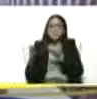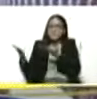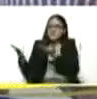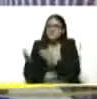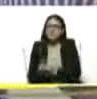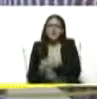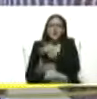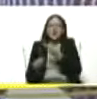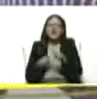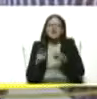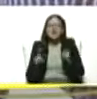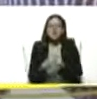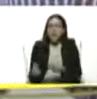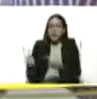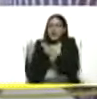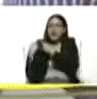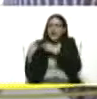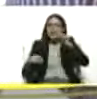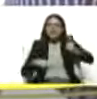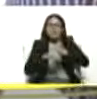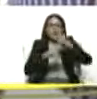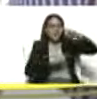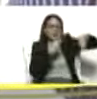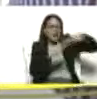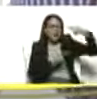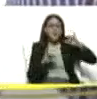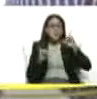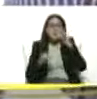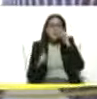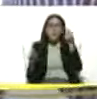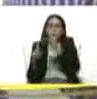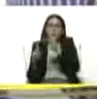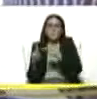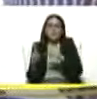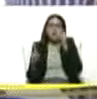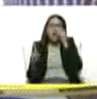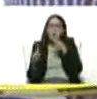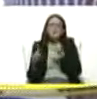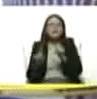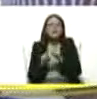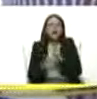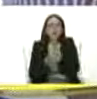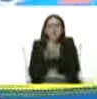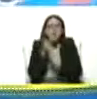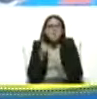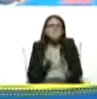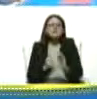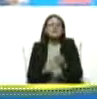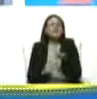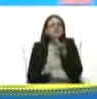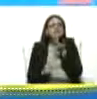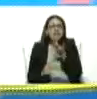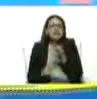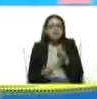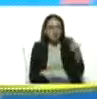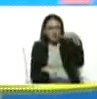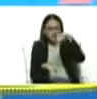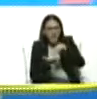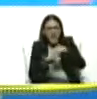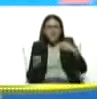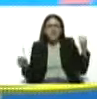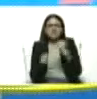llamó comandante de la revolución, Reyes Reyes. Este hombre humilde, sencillo, valiente, trabajador.